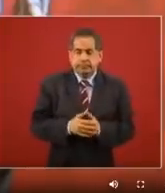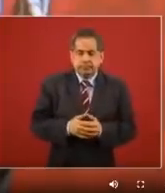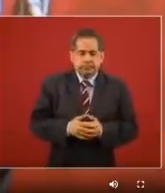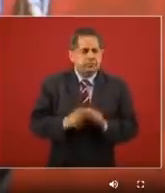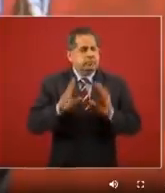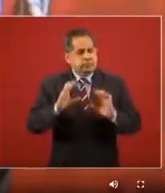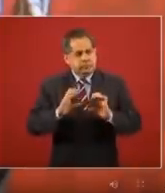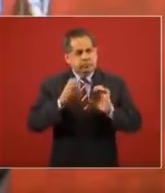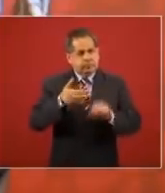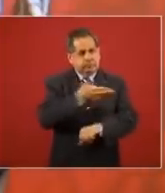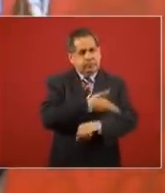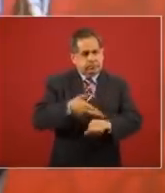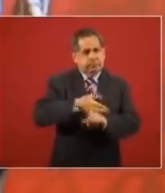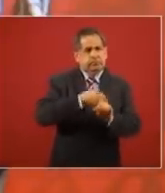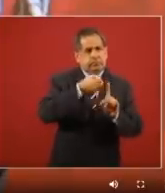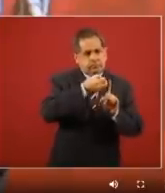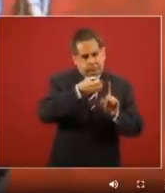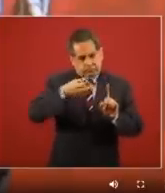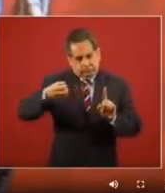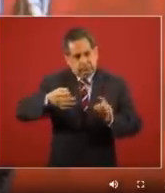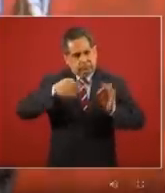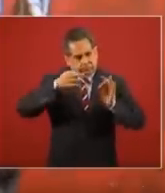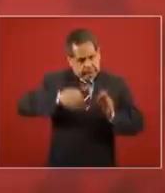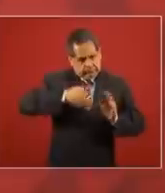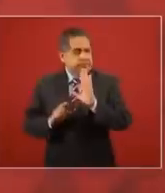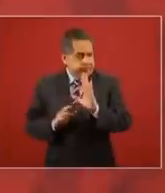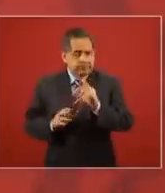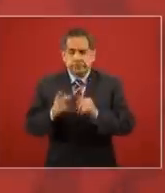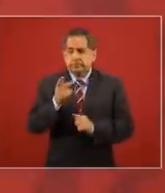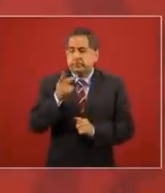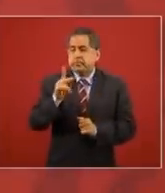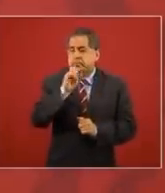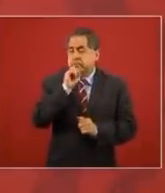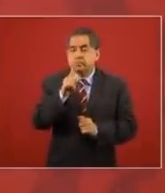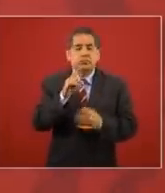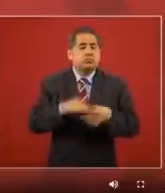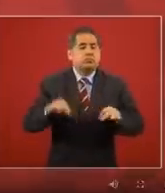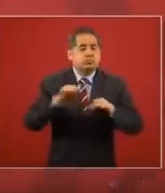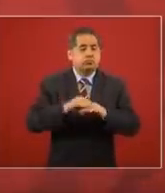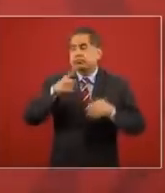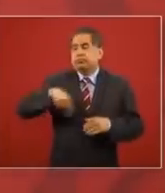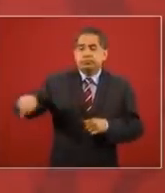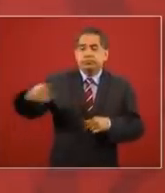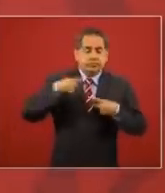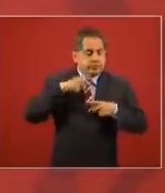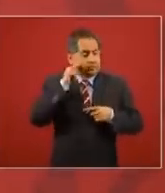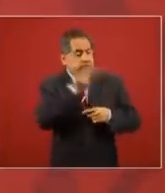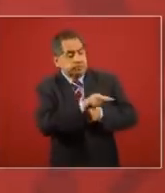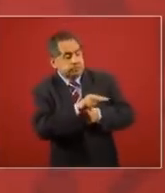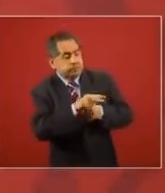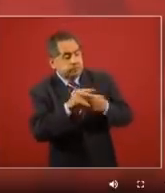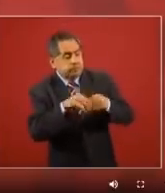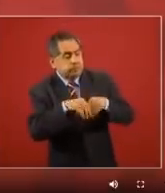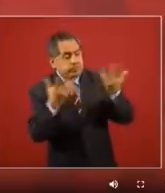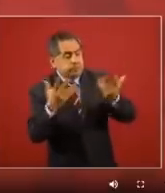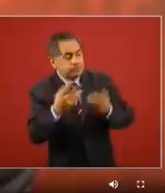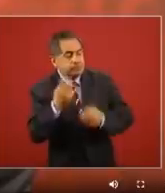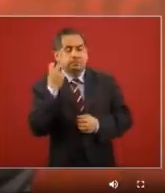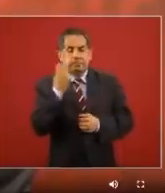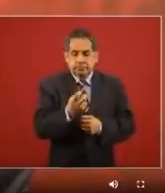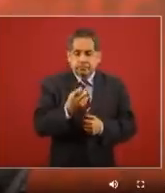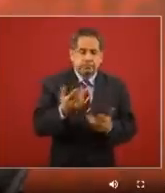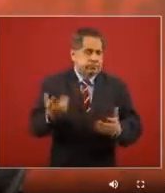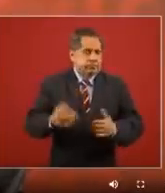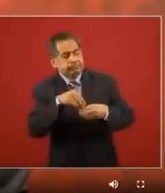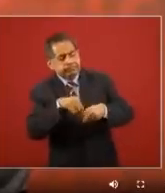proceso pero también hay que transparentar lo más que se puede yo